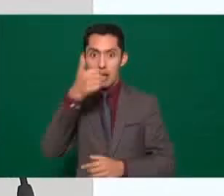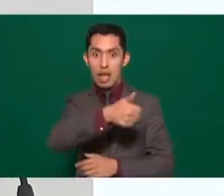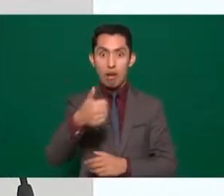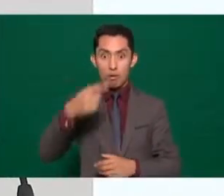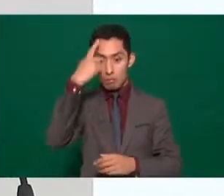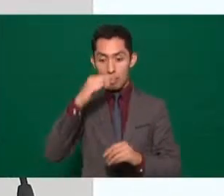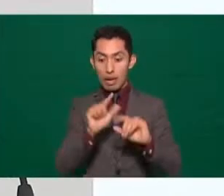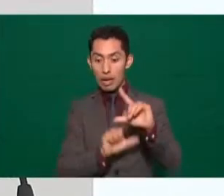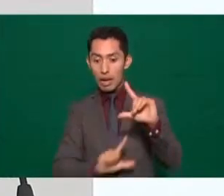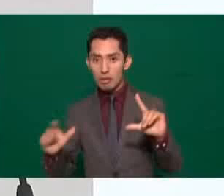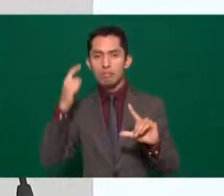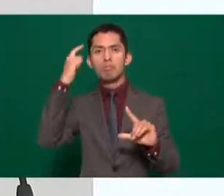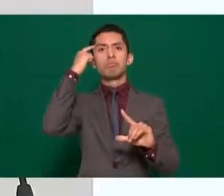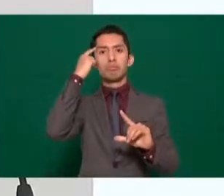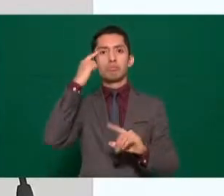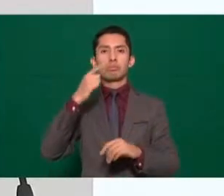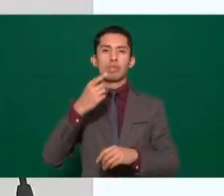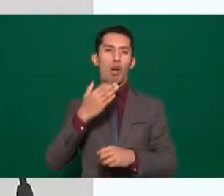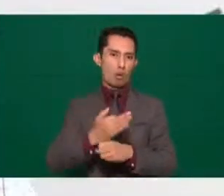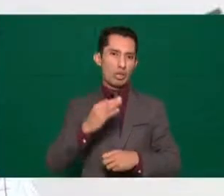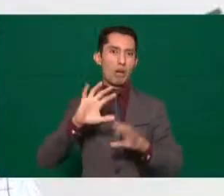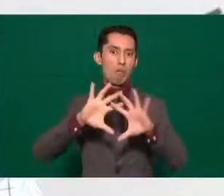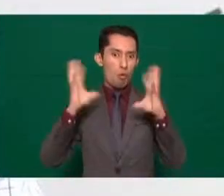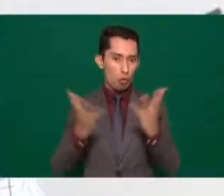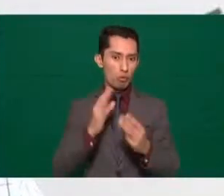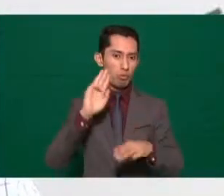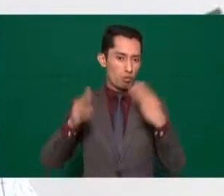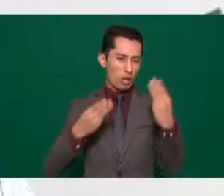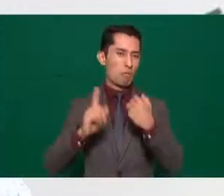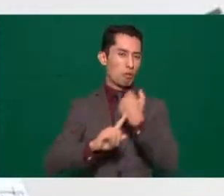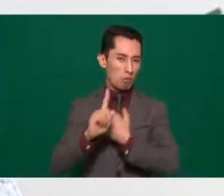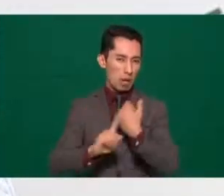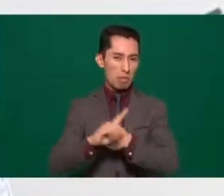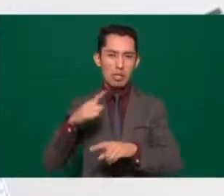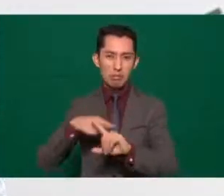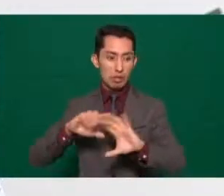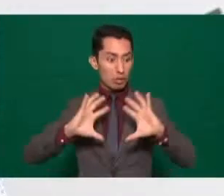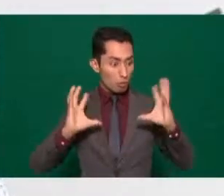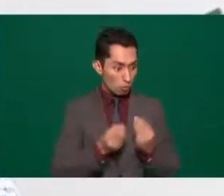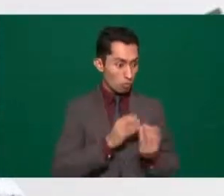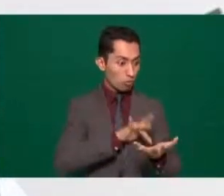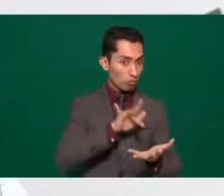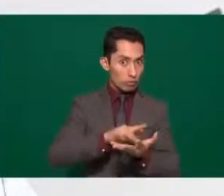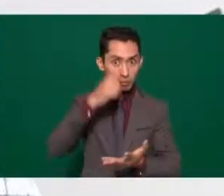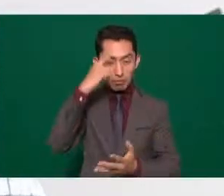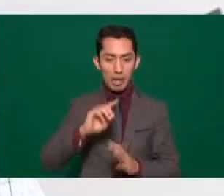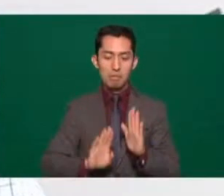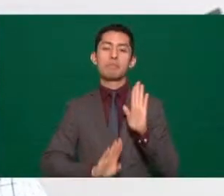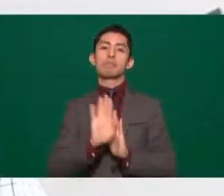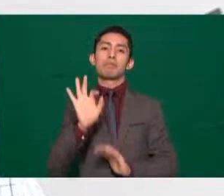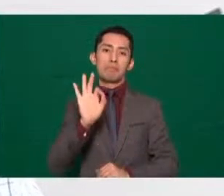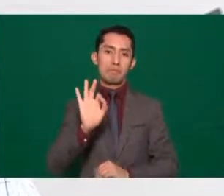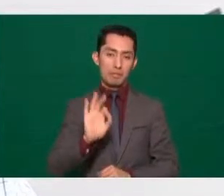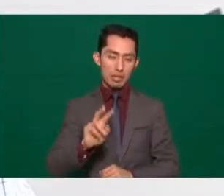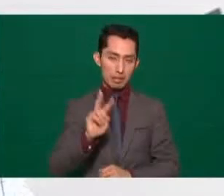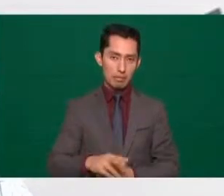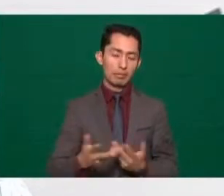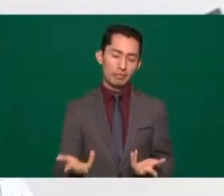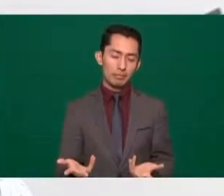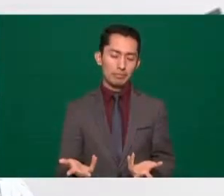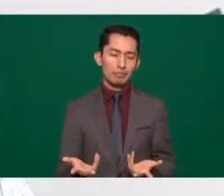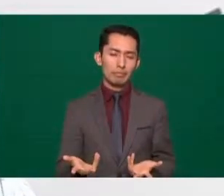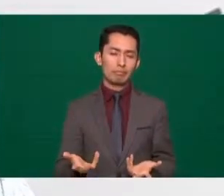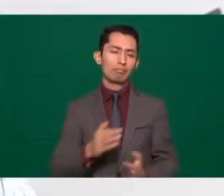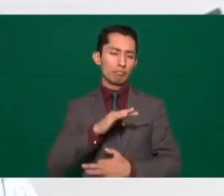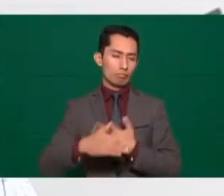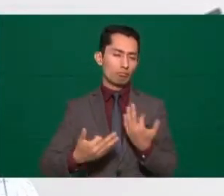podremos vencer los retos y desafíos que el mundo globalizado cada vez requiere con mayor ímpetu. Todos nos hemos preguntado alguna